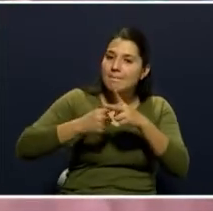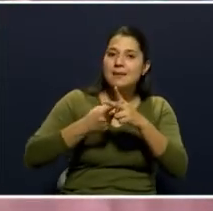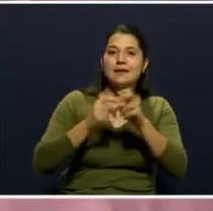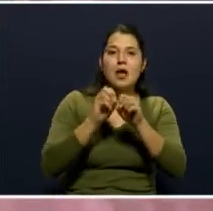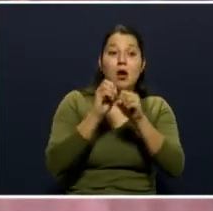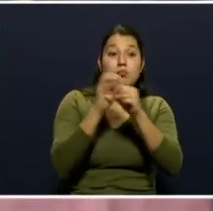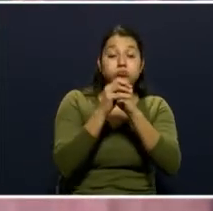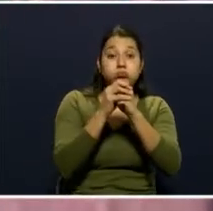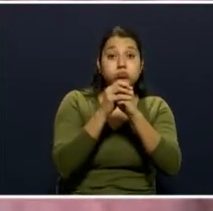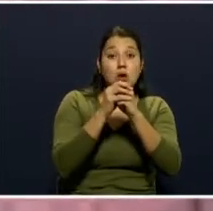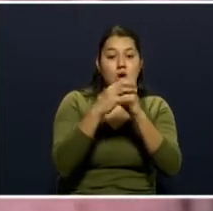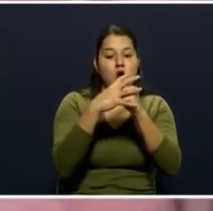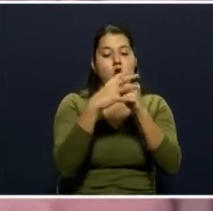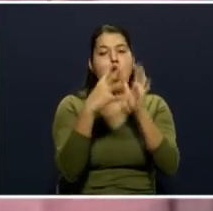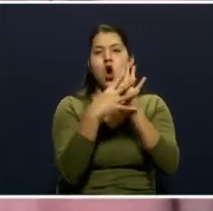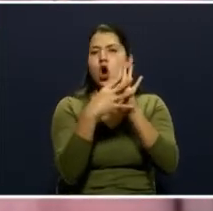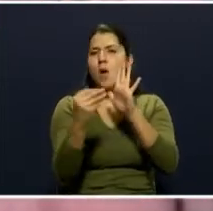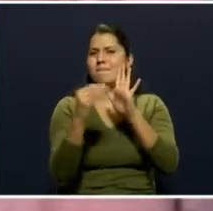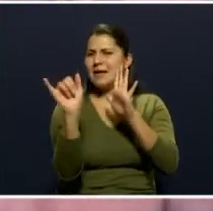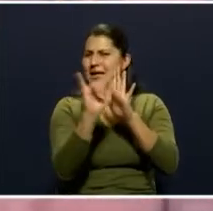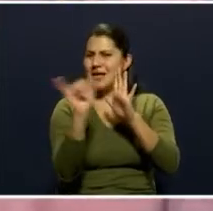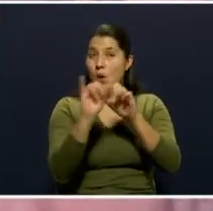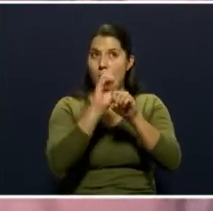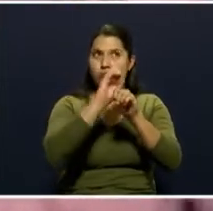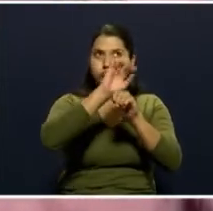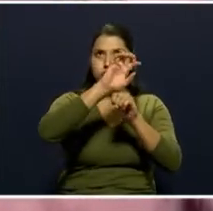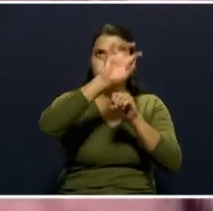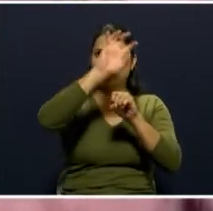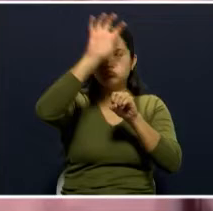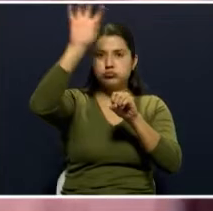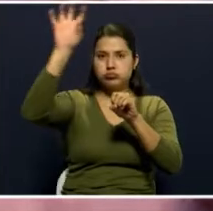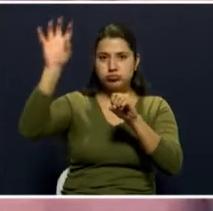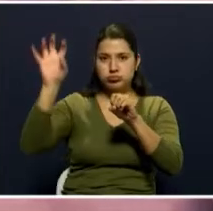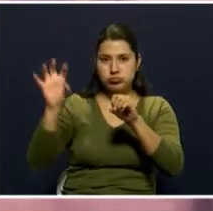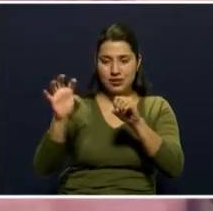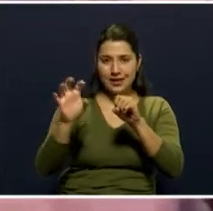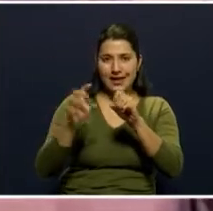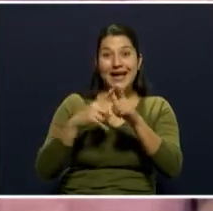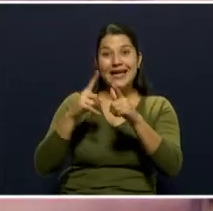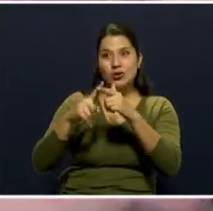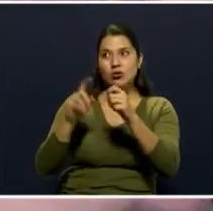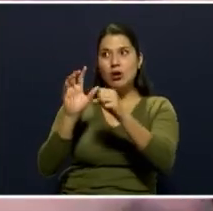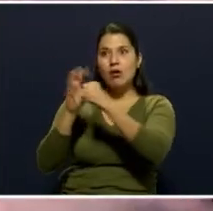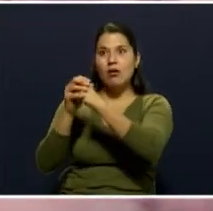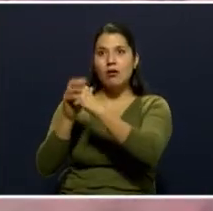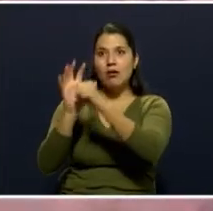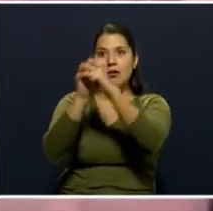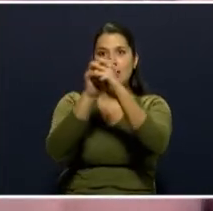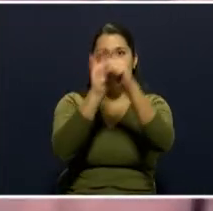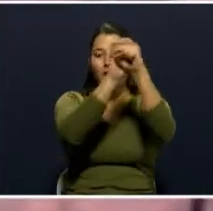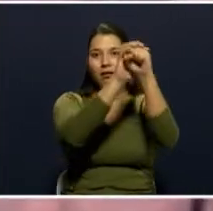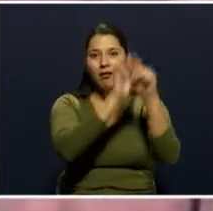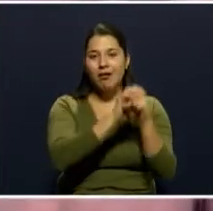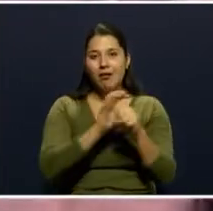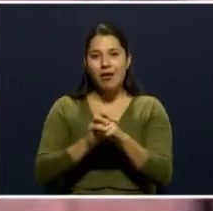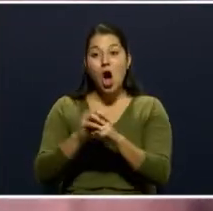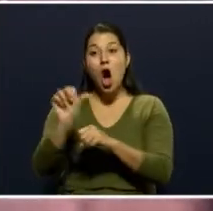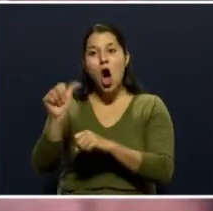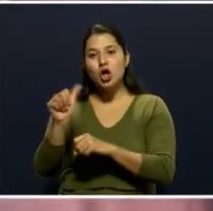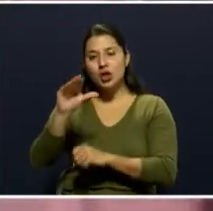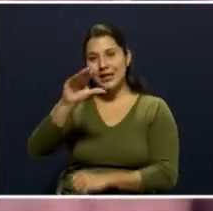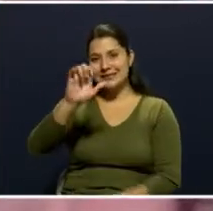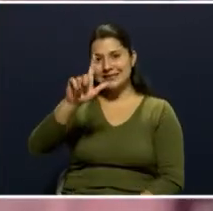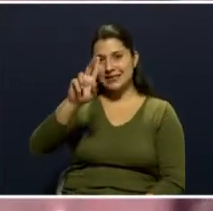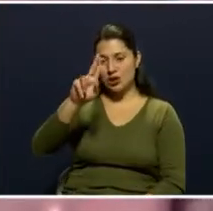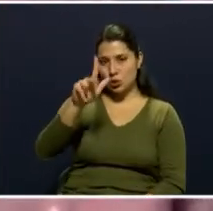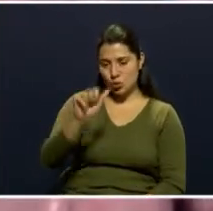vez, y comienza a colonizar otras células del cuerpo, se va replicando en diferentes células del cuerpo, va matando a las que